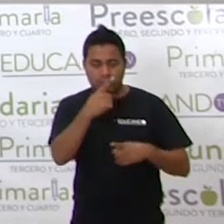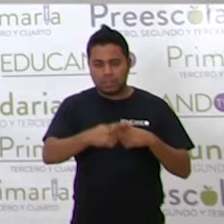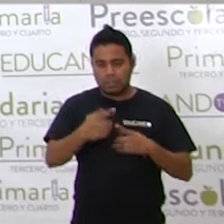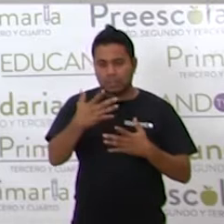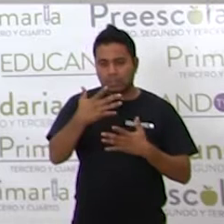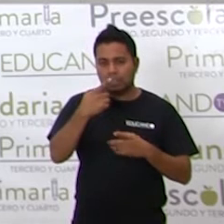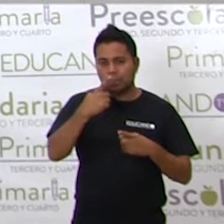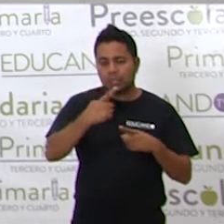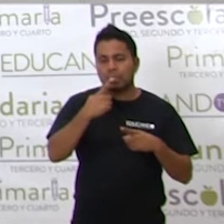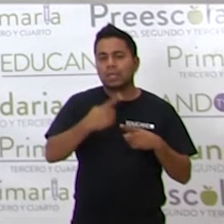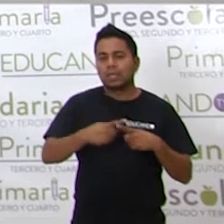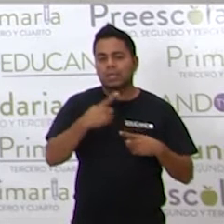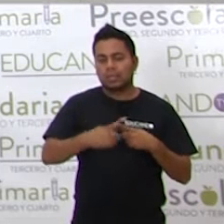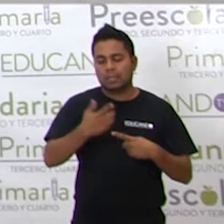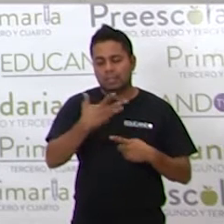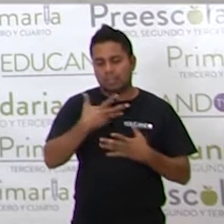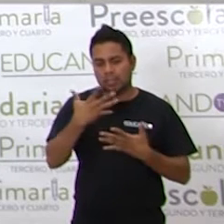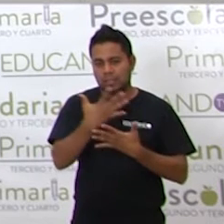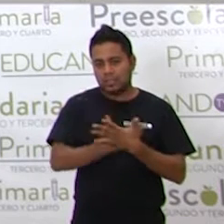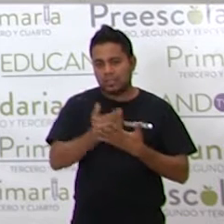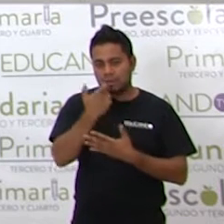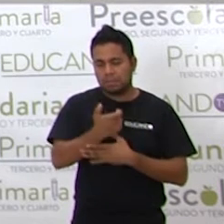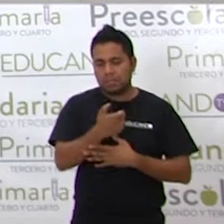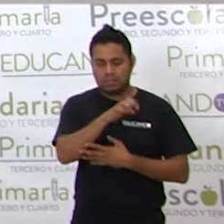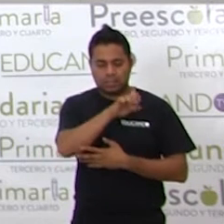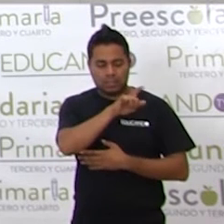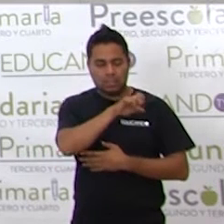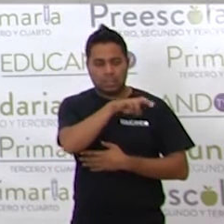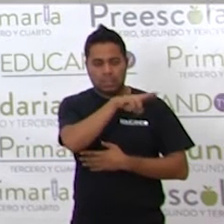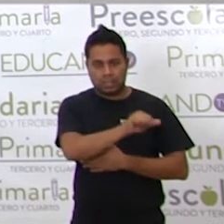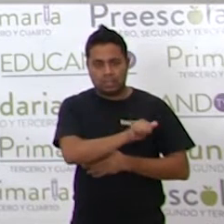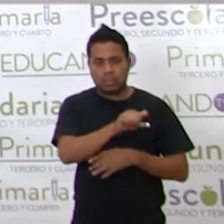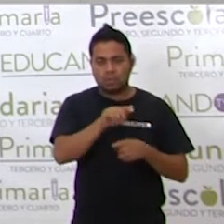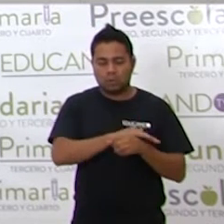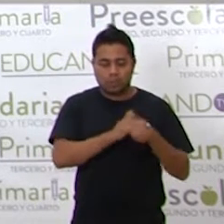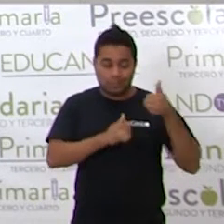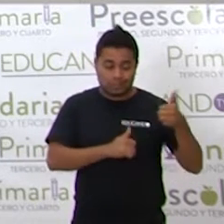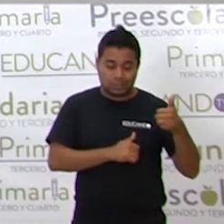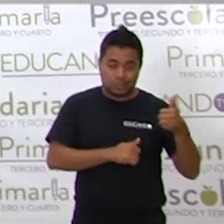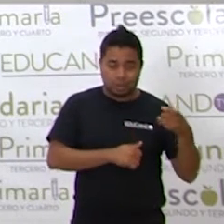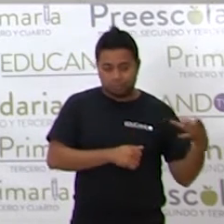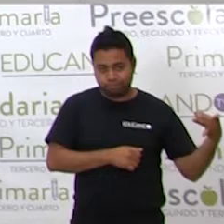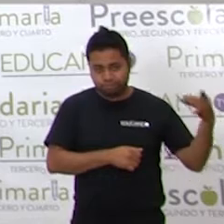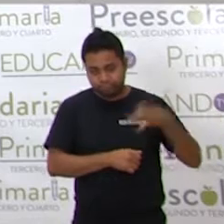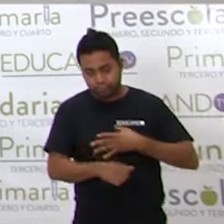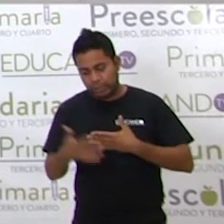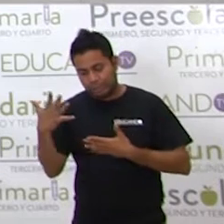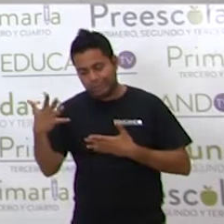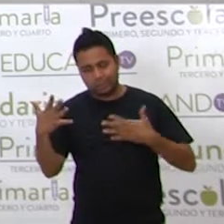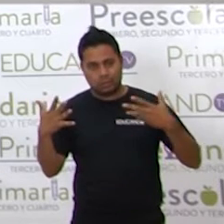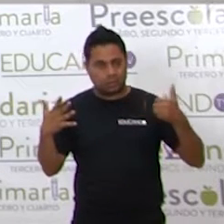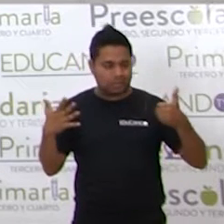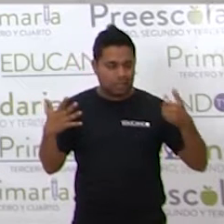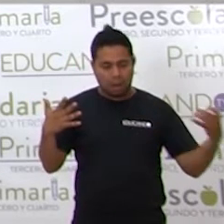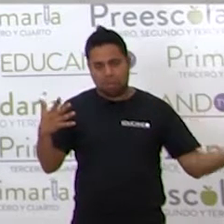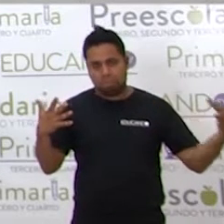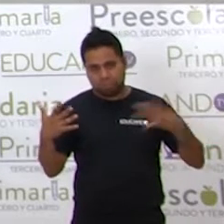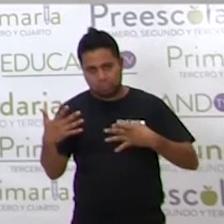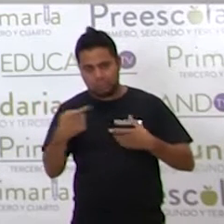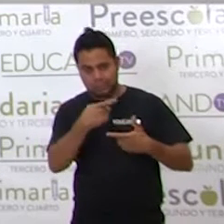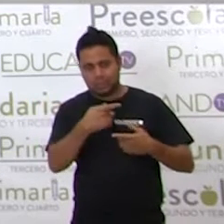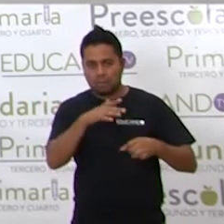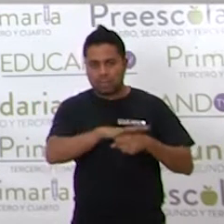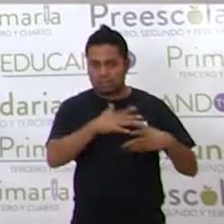más? Elena, porque el 6 es mayor que el 5. Bien,